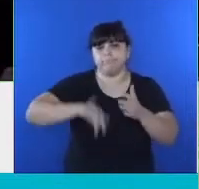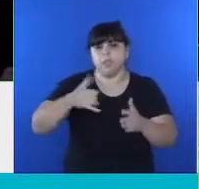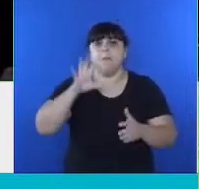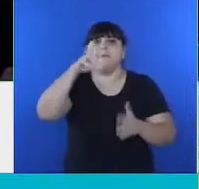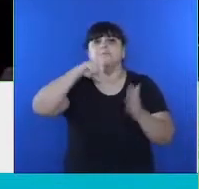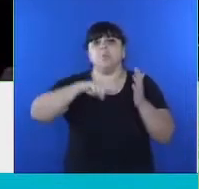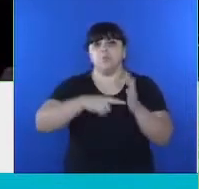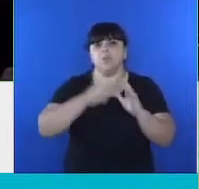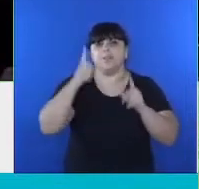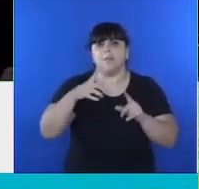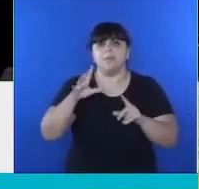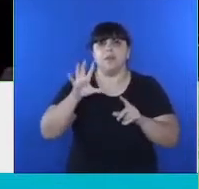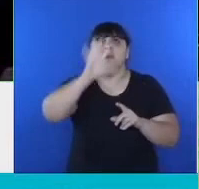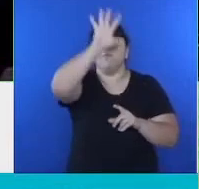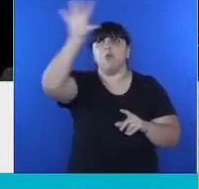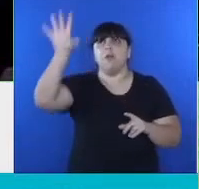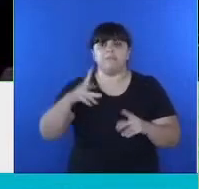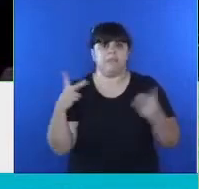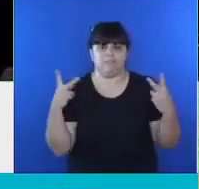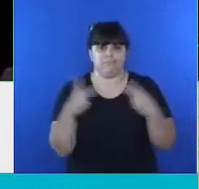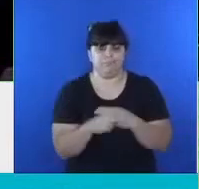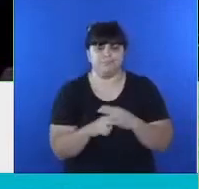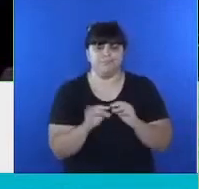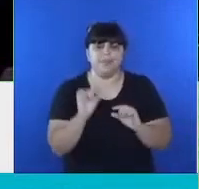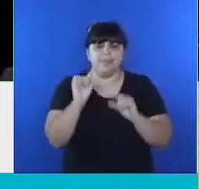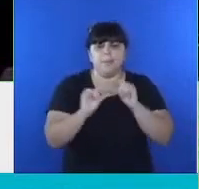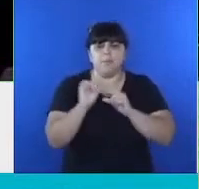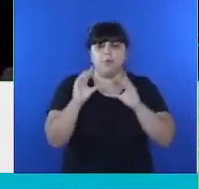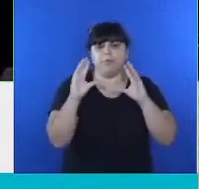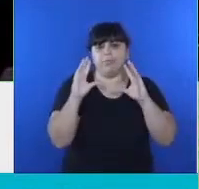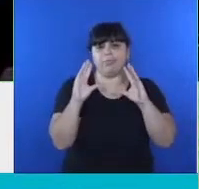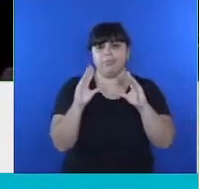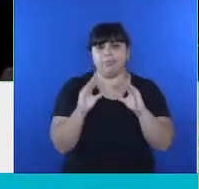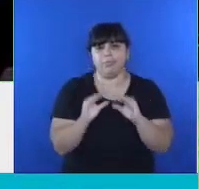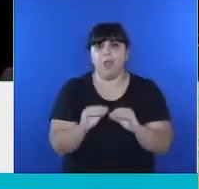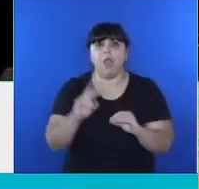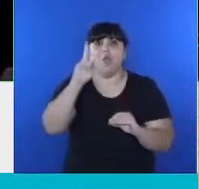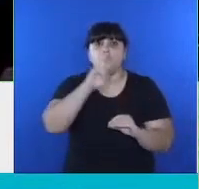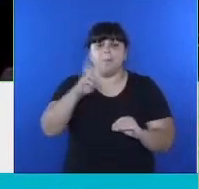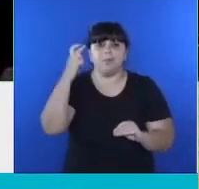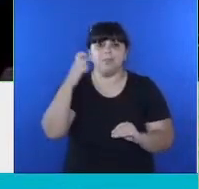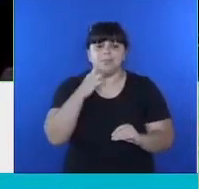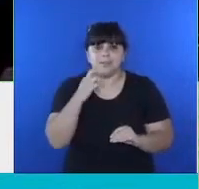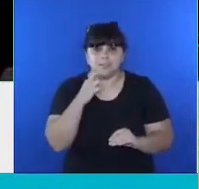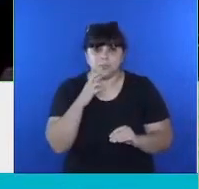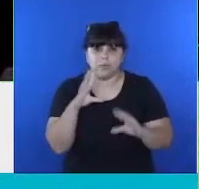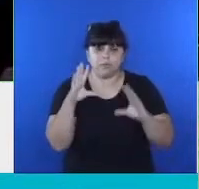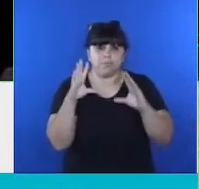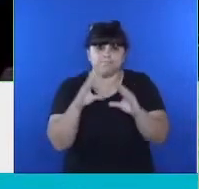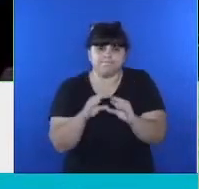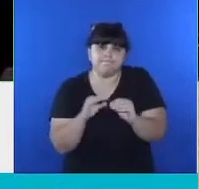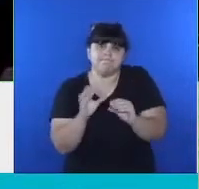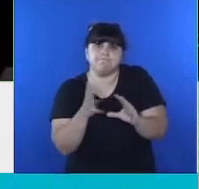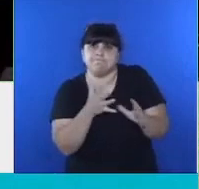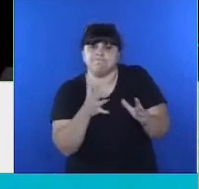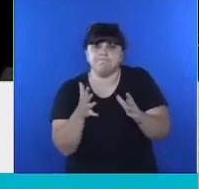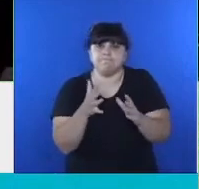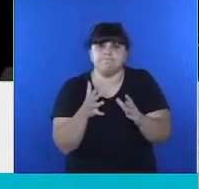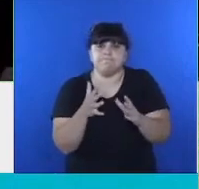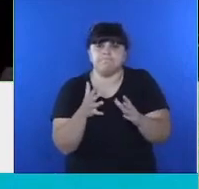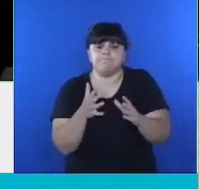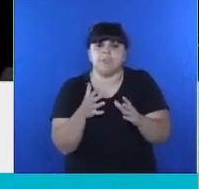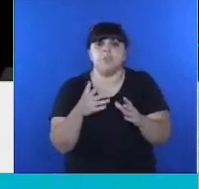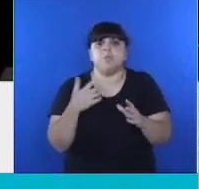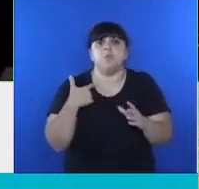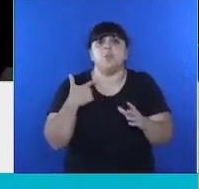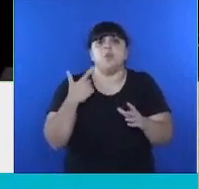provincia de Buenos Aires, sino para todas las provincias, al punto tal que en el año 2019 habían sido ejecutando y